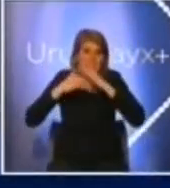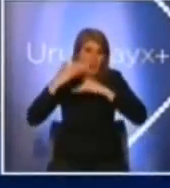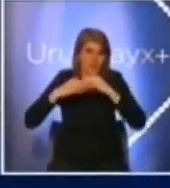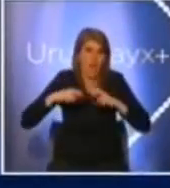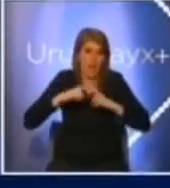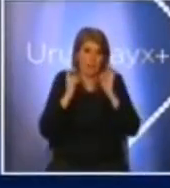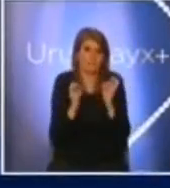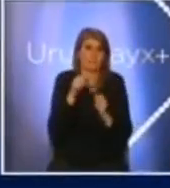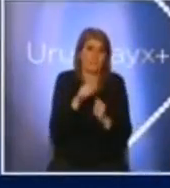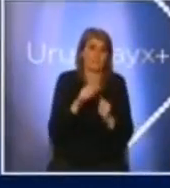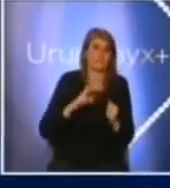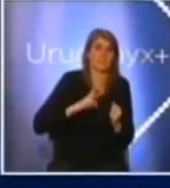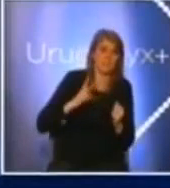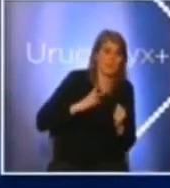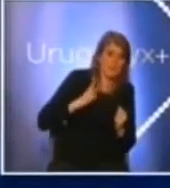público-privadas.